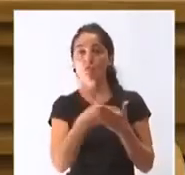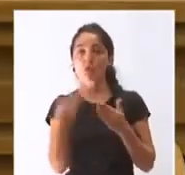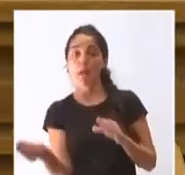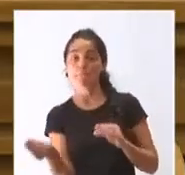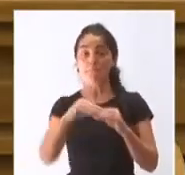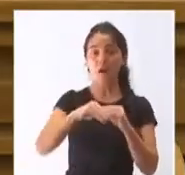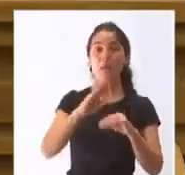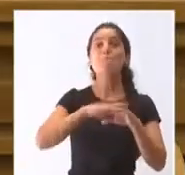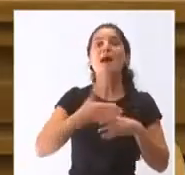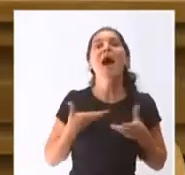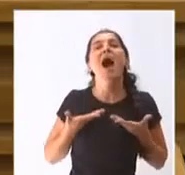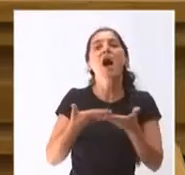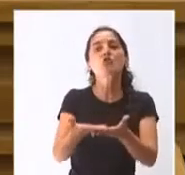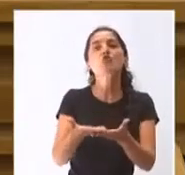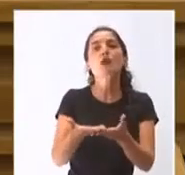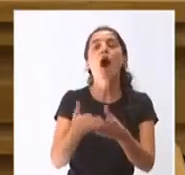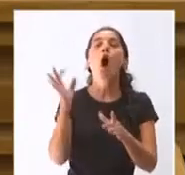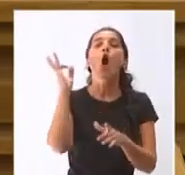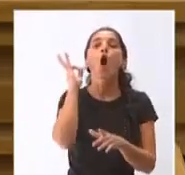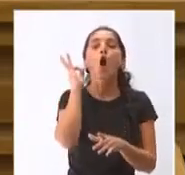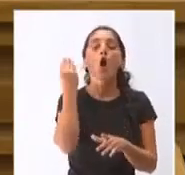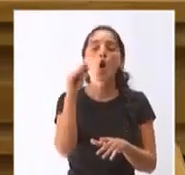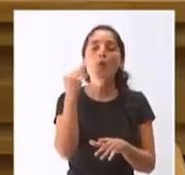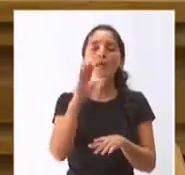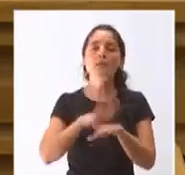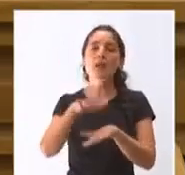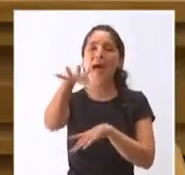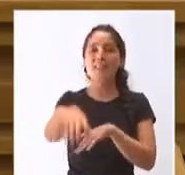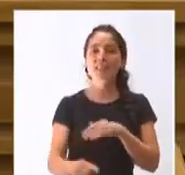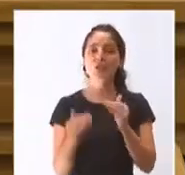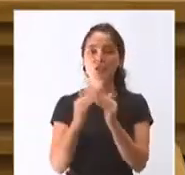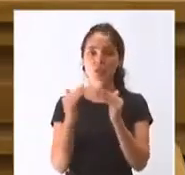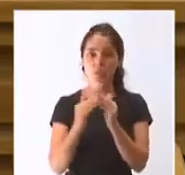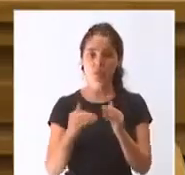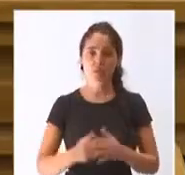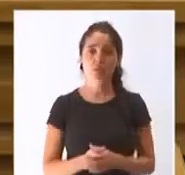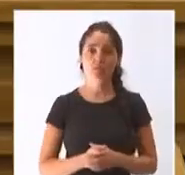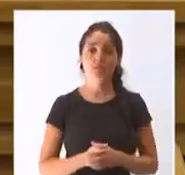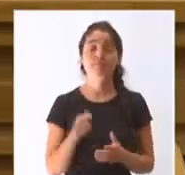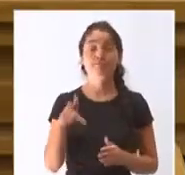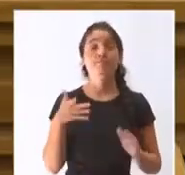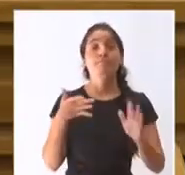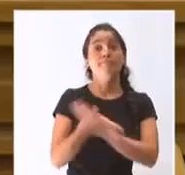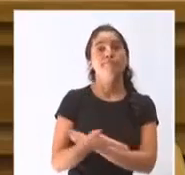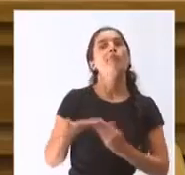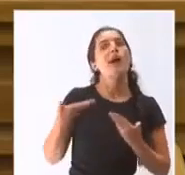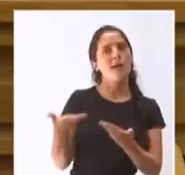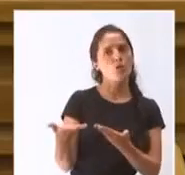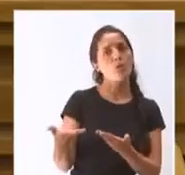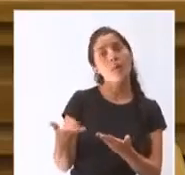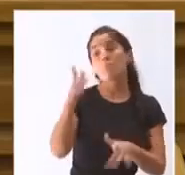vivienda como digo estas ayudas se suprimieron en su momento y significan la ayuda puntual a muchos jóvenes que quieren